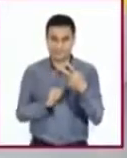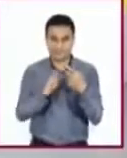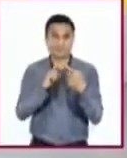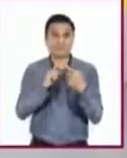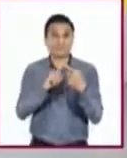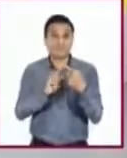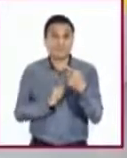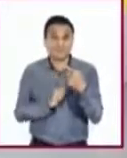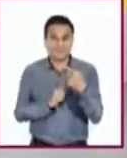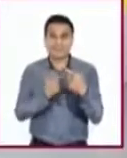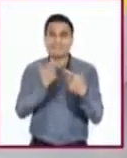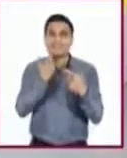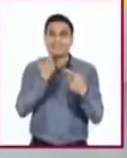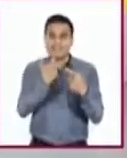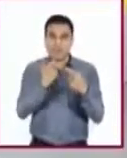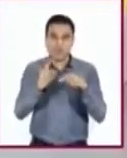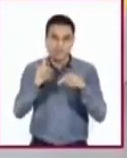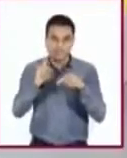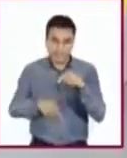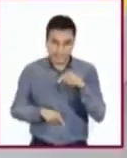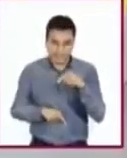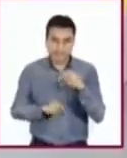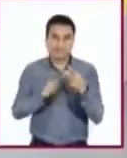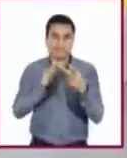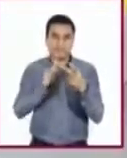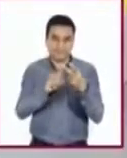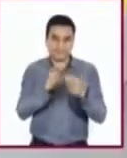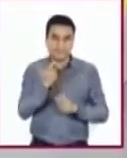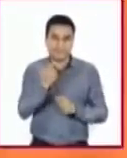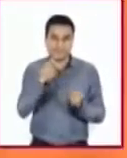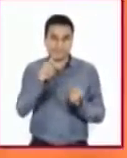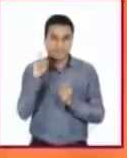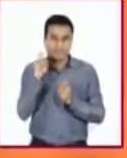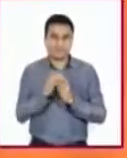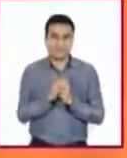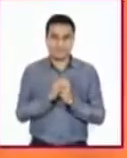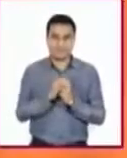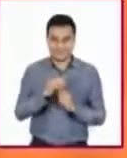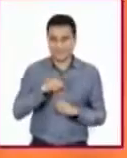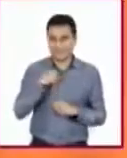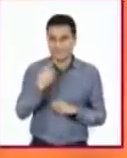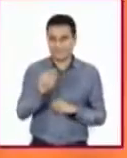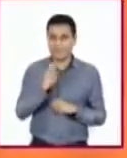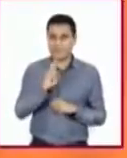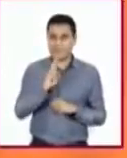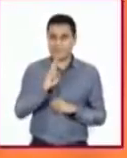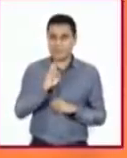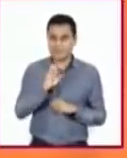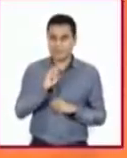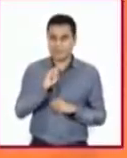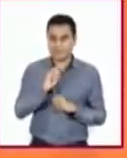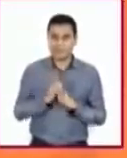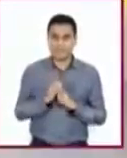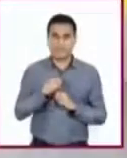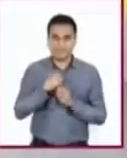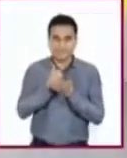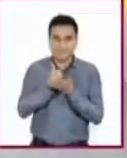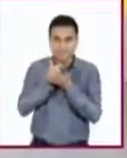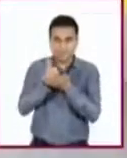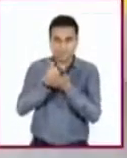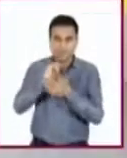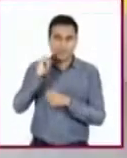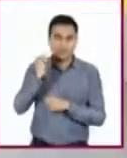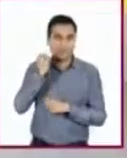de deducciones y uno para percepciones. El reto en esta ocasión será ayudar a José